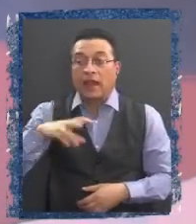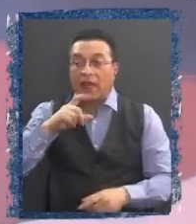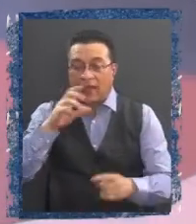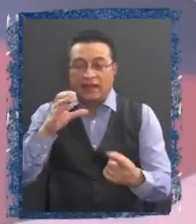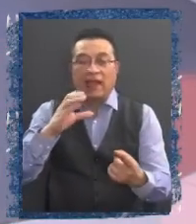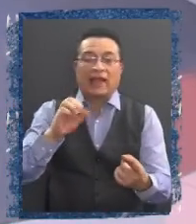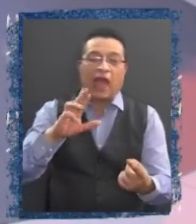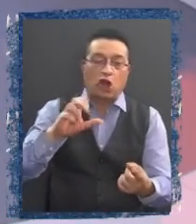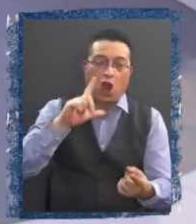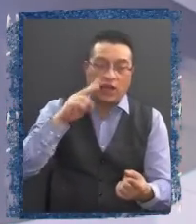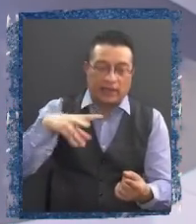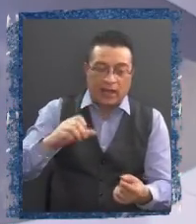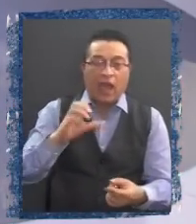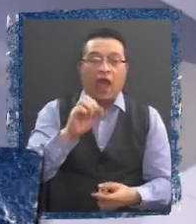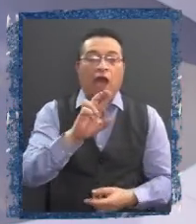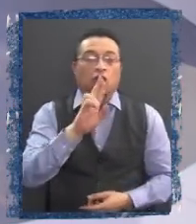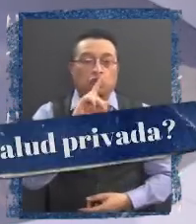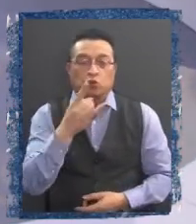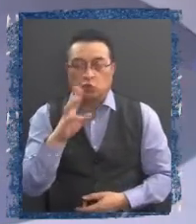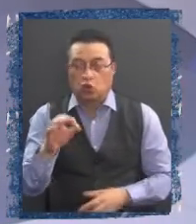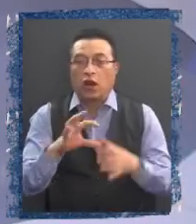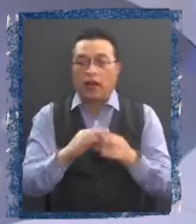Carolina, gracias Arturo por acompañarnos.